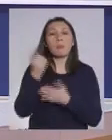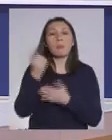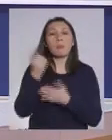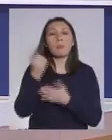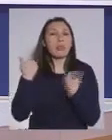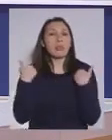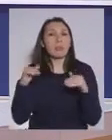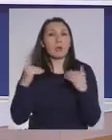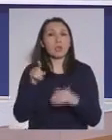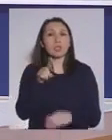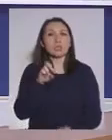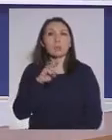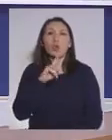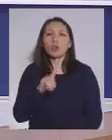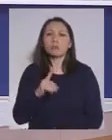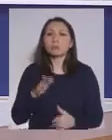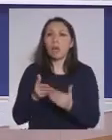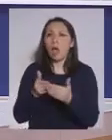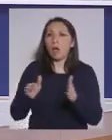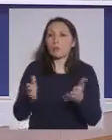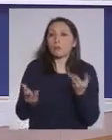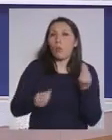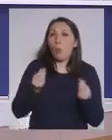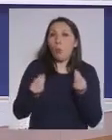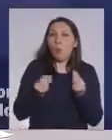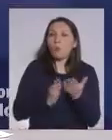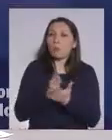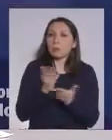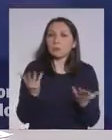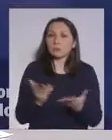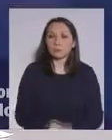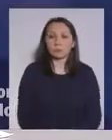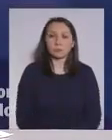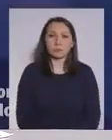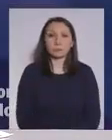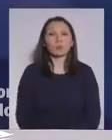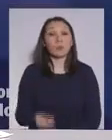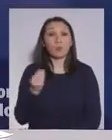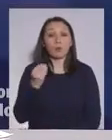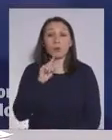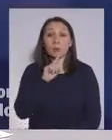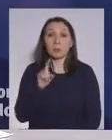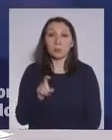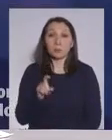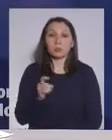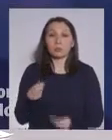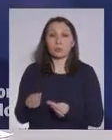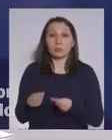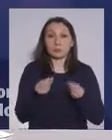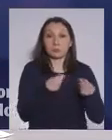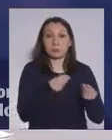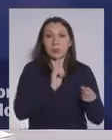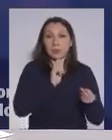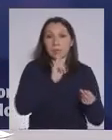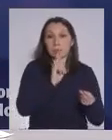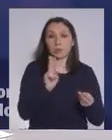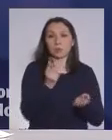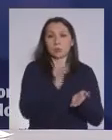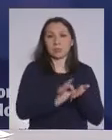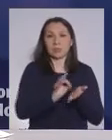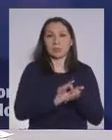apertura entonces preguntarle en la práctica cómo se va a llevar a cabo también muy atingente le pasaré esa pregunta al